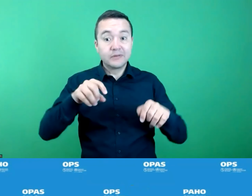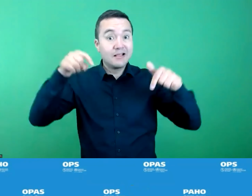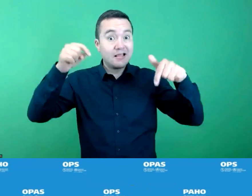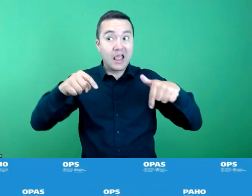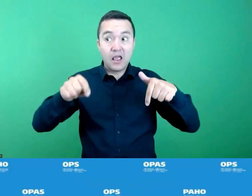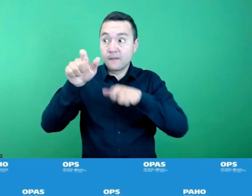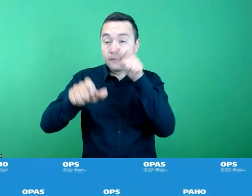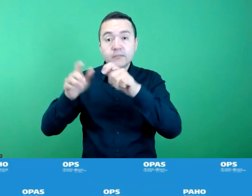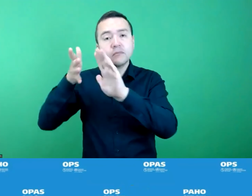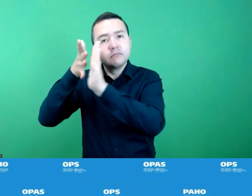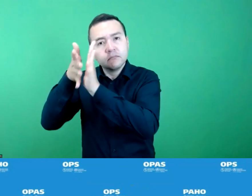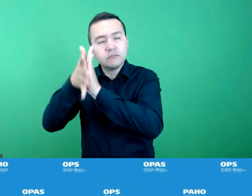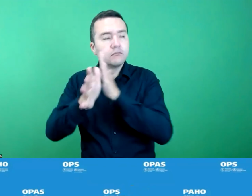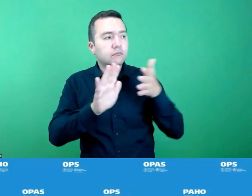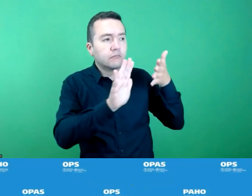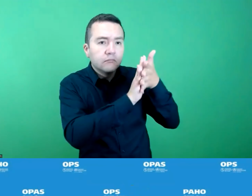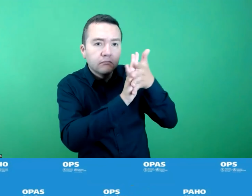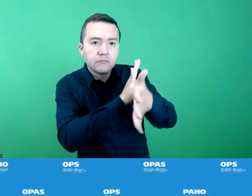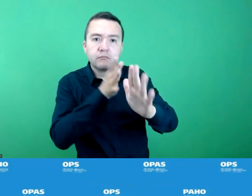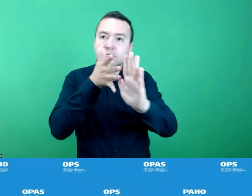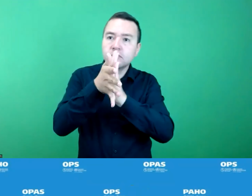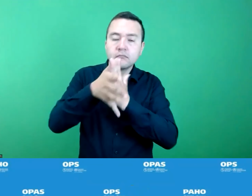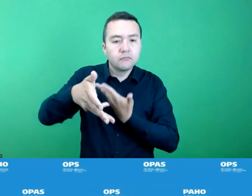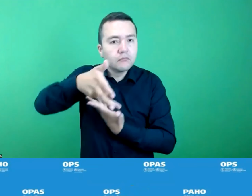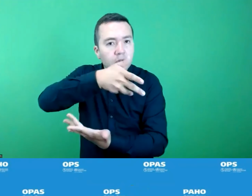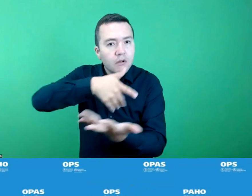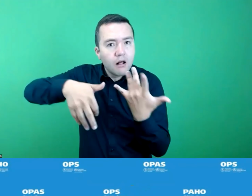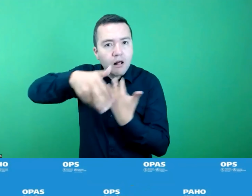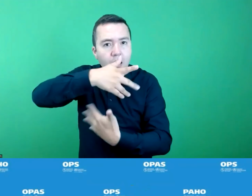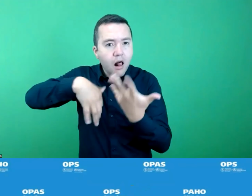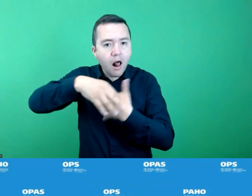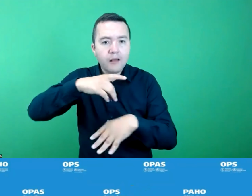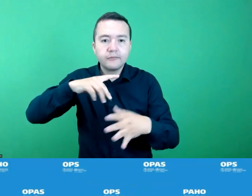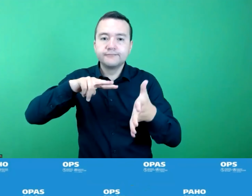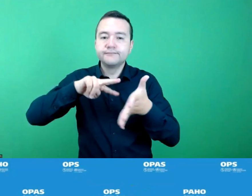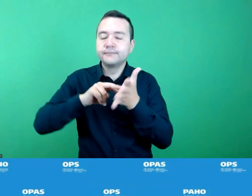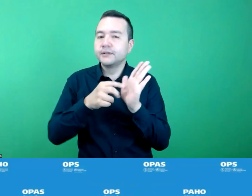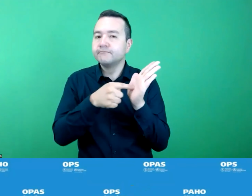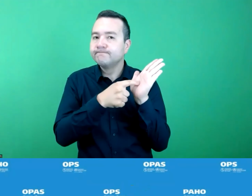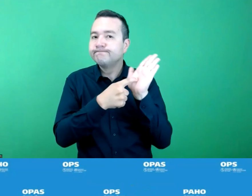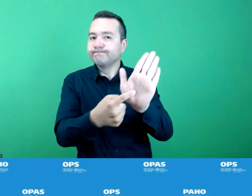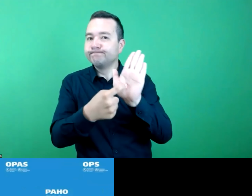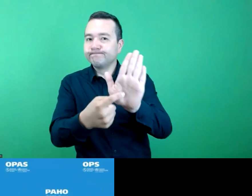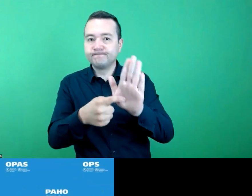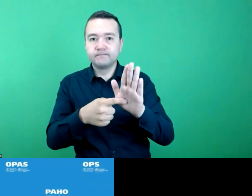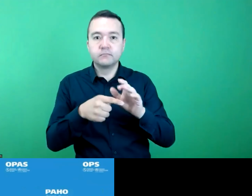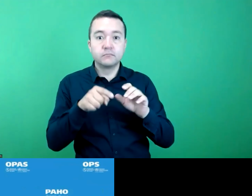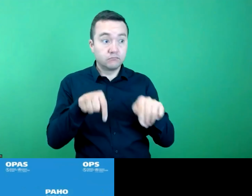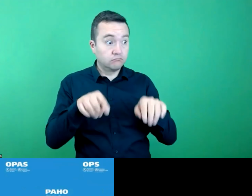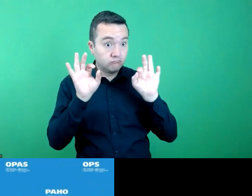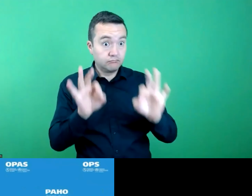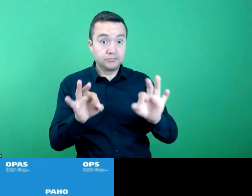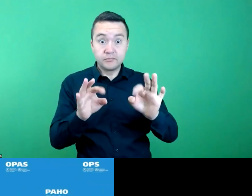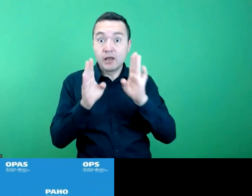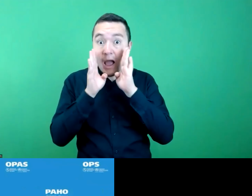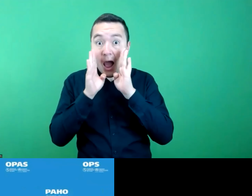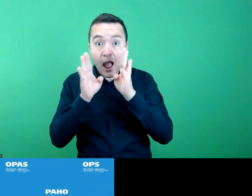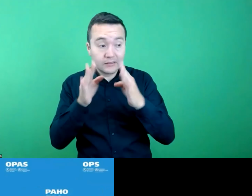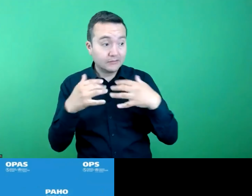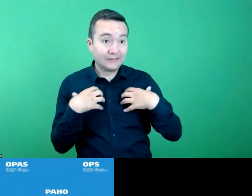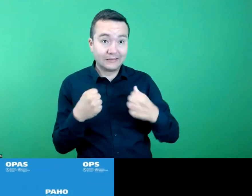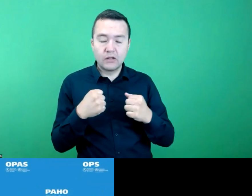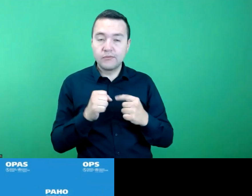los desafíos que existen en nuestra atención de salud. A pesar del